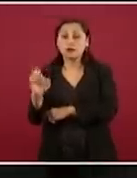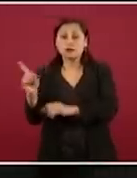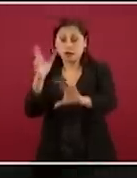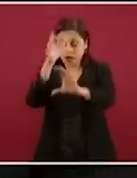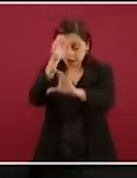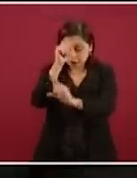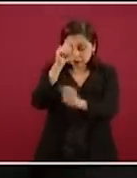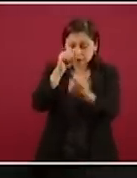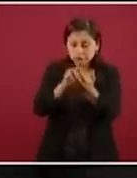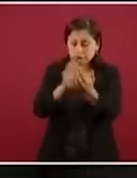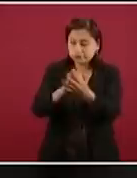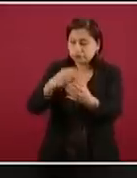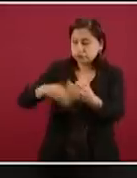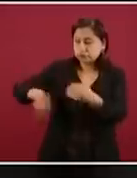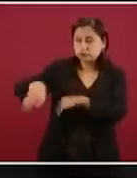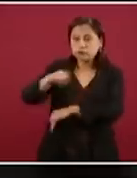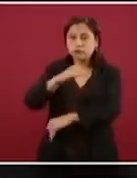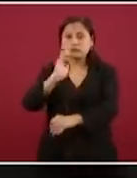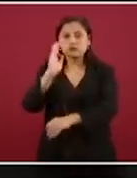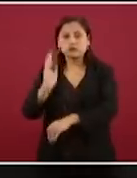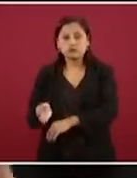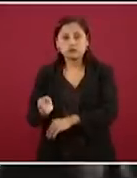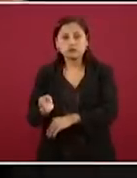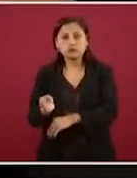todos, para